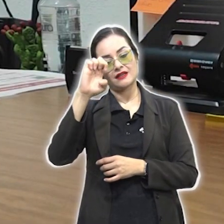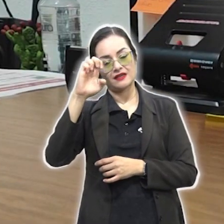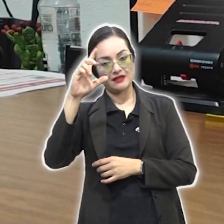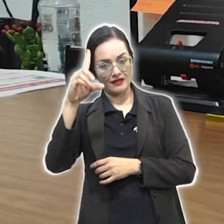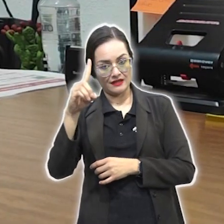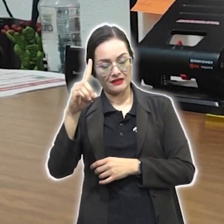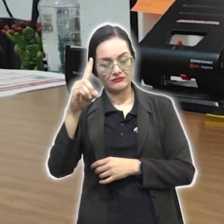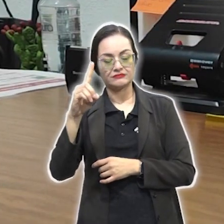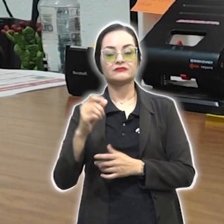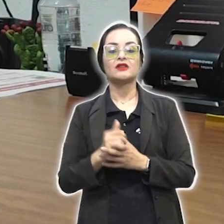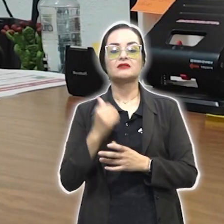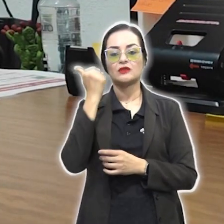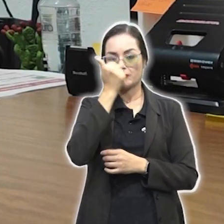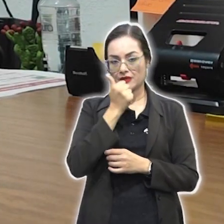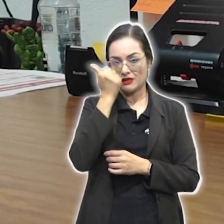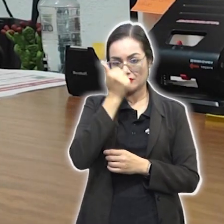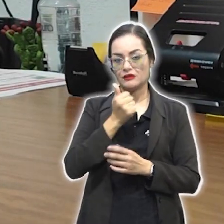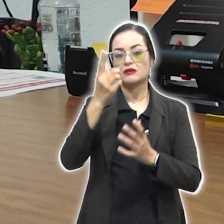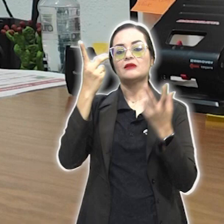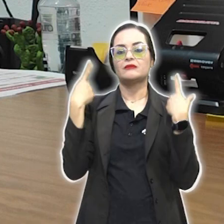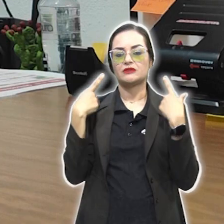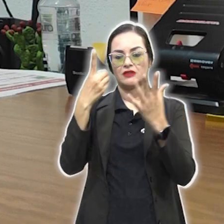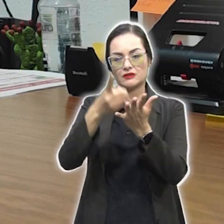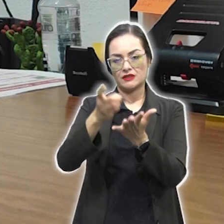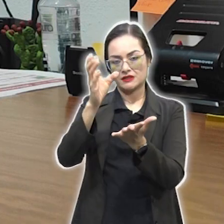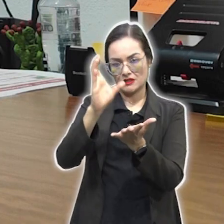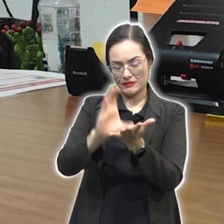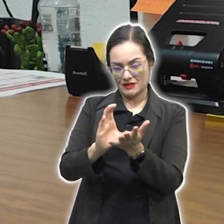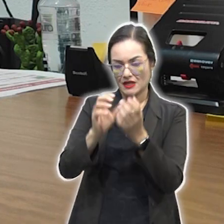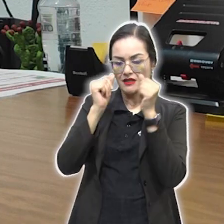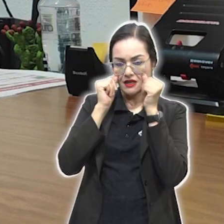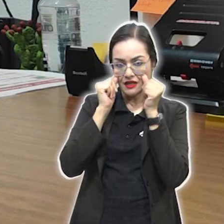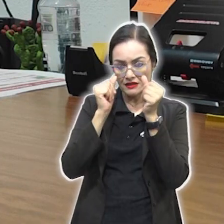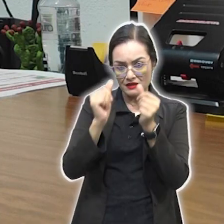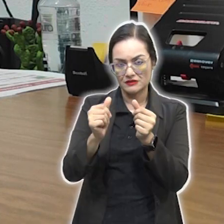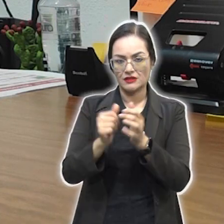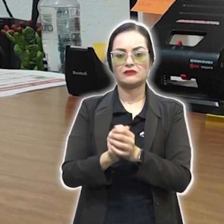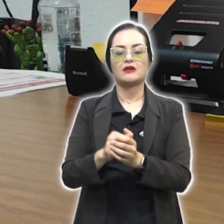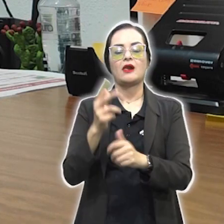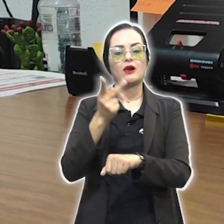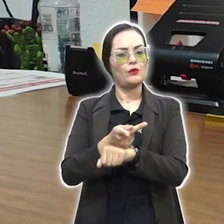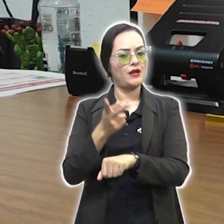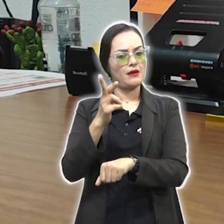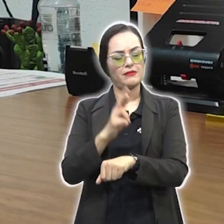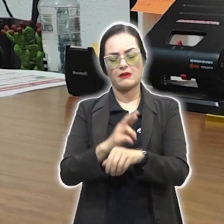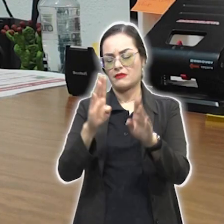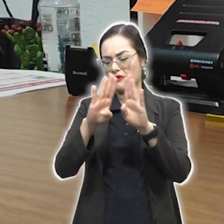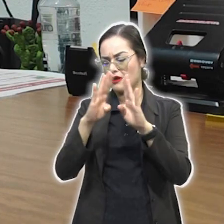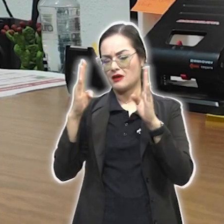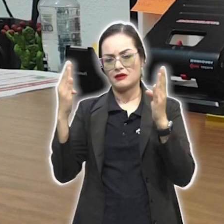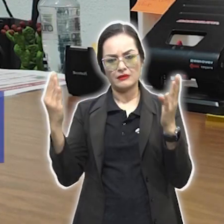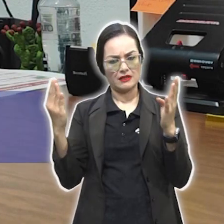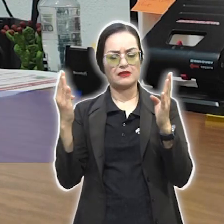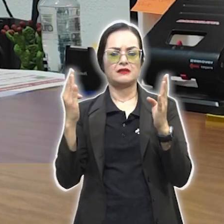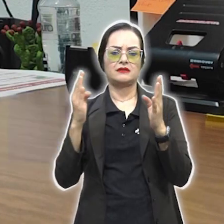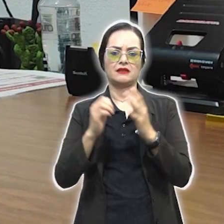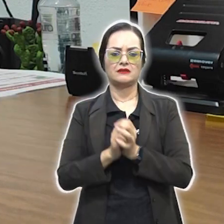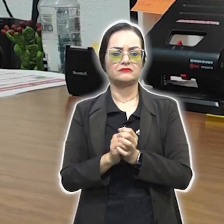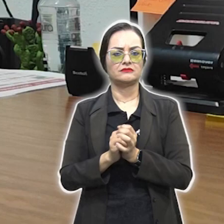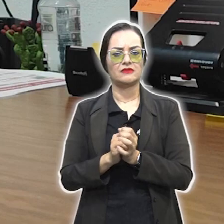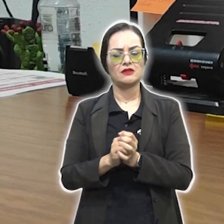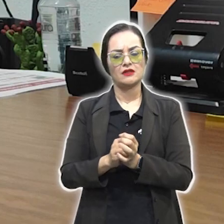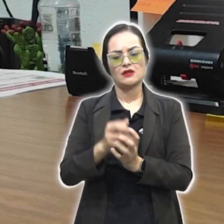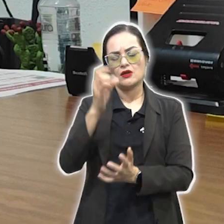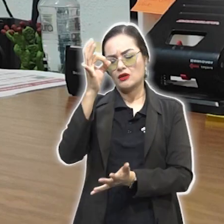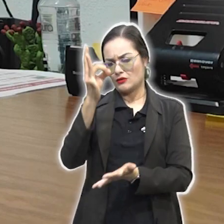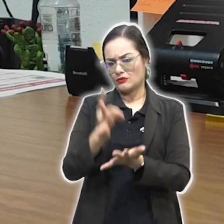CAED es el Centro de Atención para Estudiantes con Discapacidad. Es un bachillerato abierto, exclusivamente para las